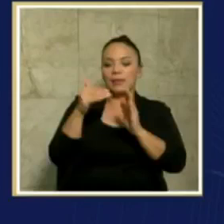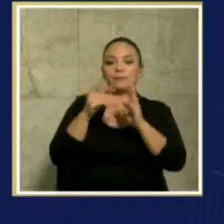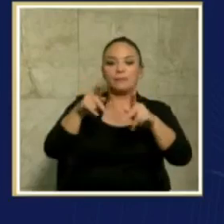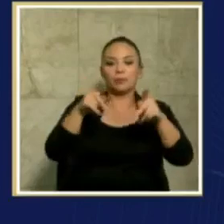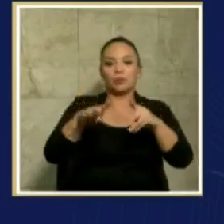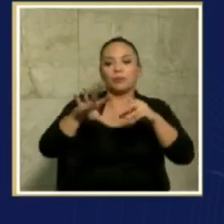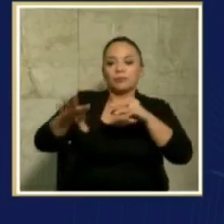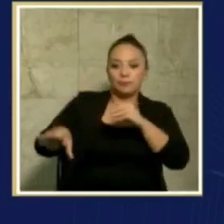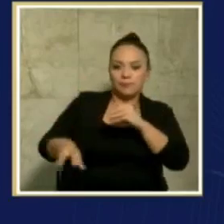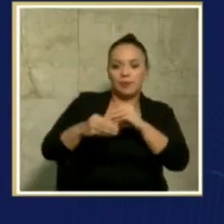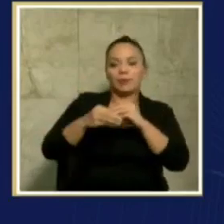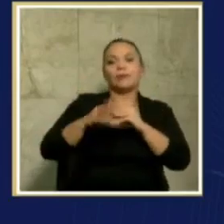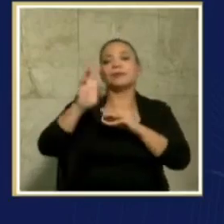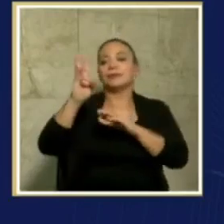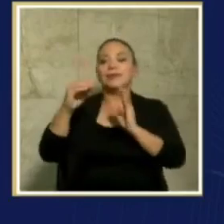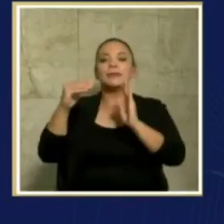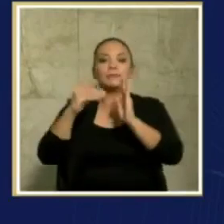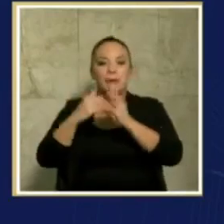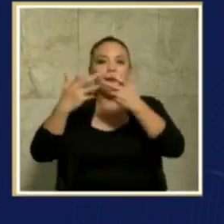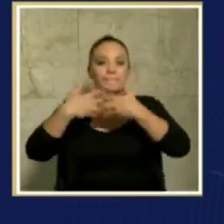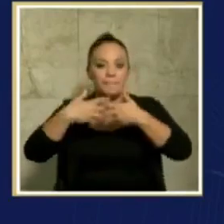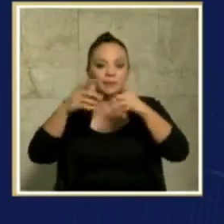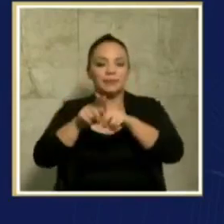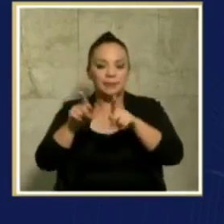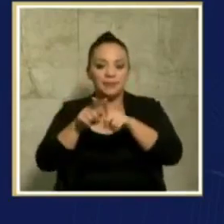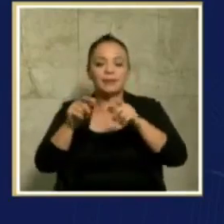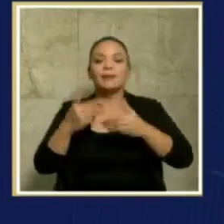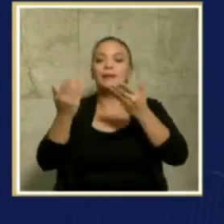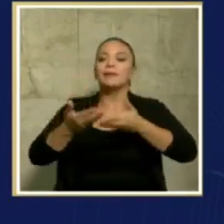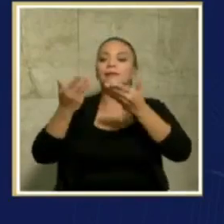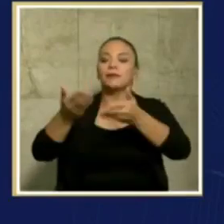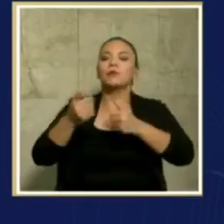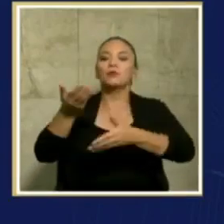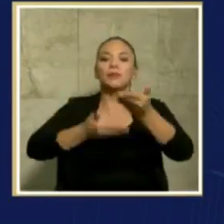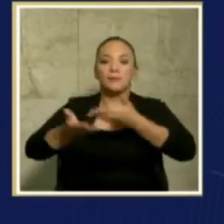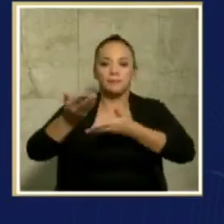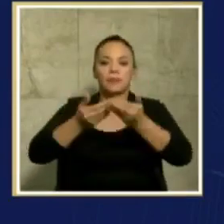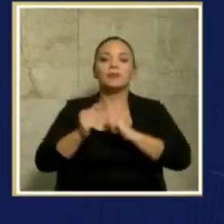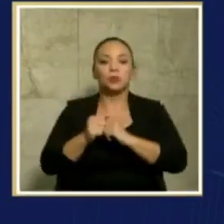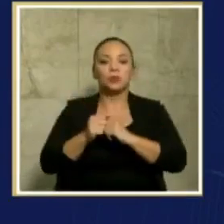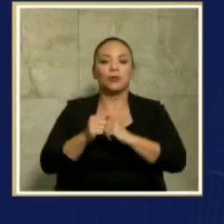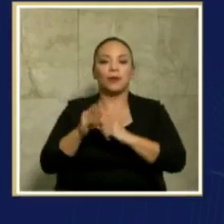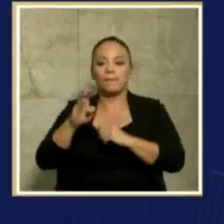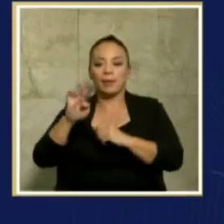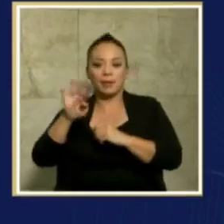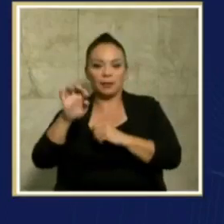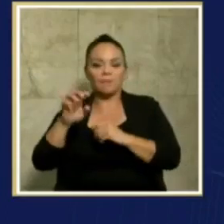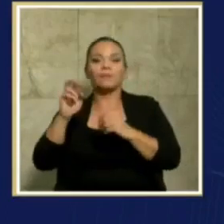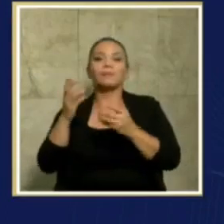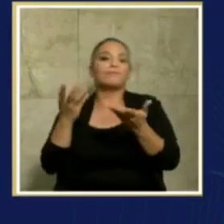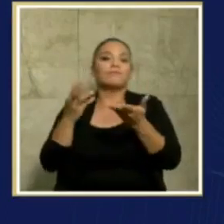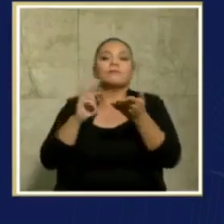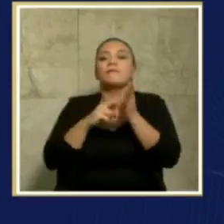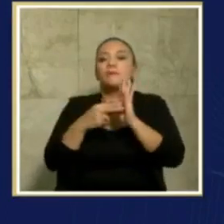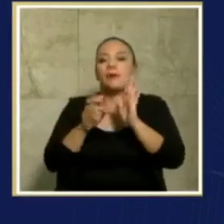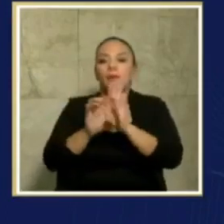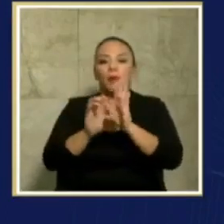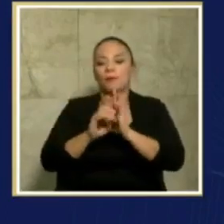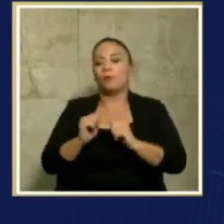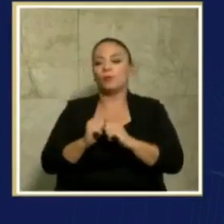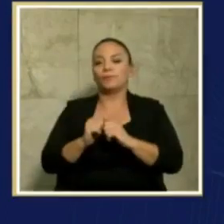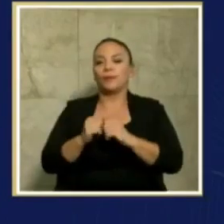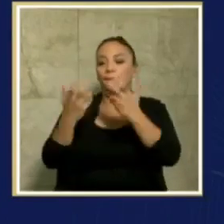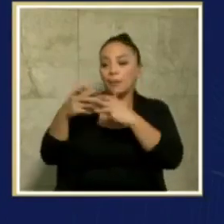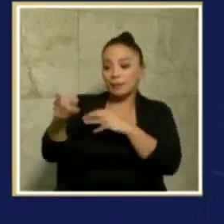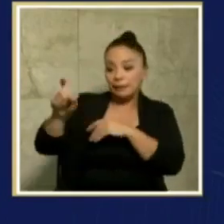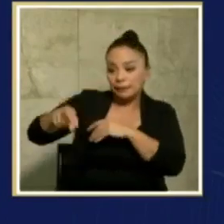estrategia, 6.000 empresas han recibido también un servicio por parte de Brete. Es decir, vea, aquí hay un talento humano que le